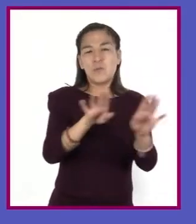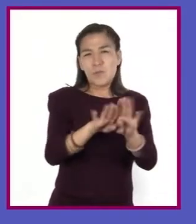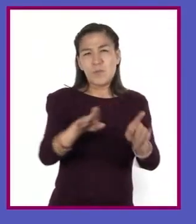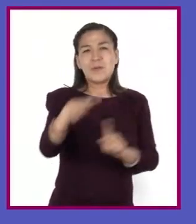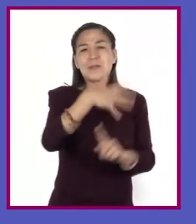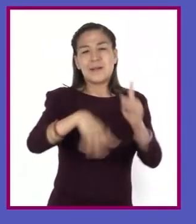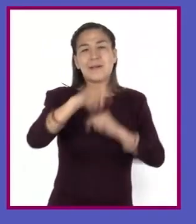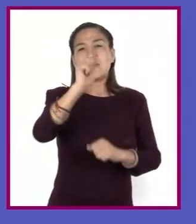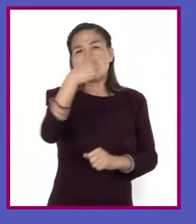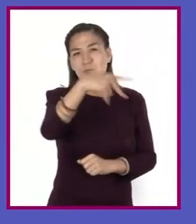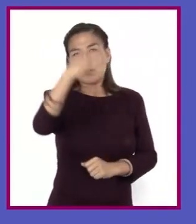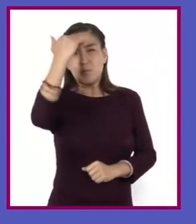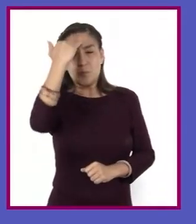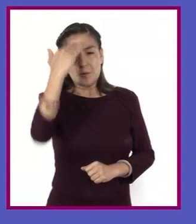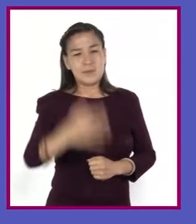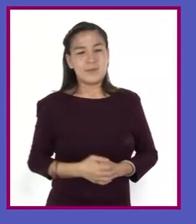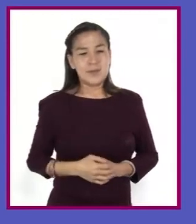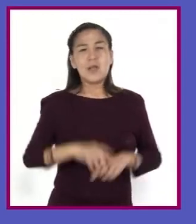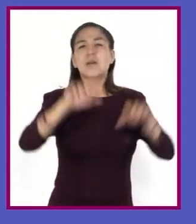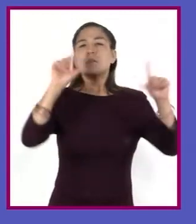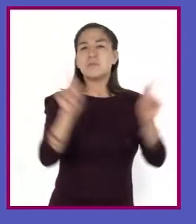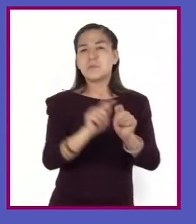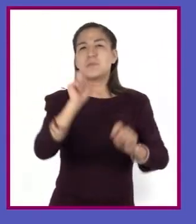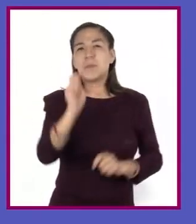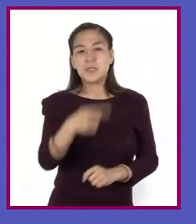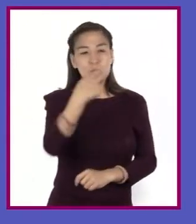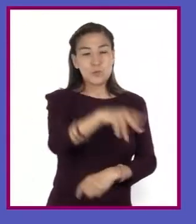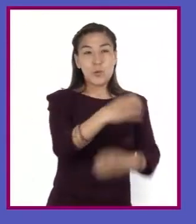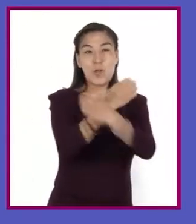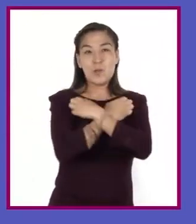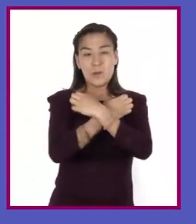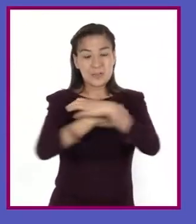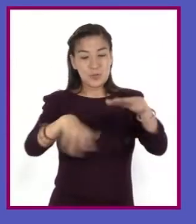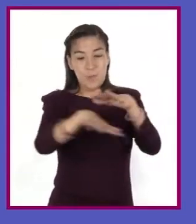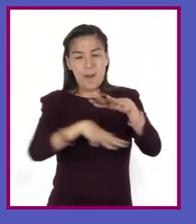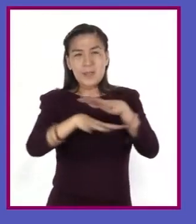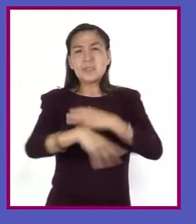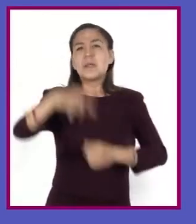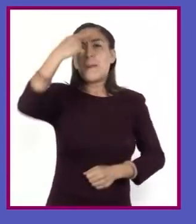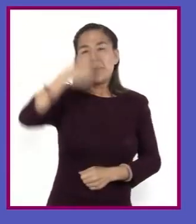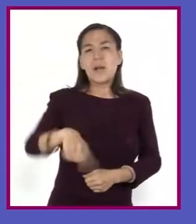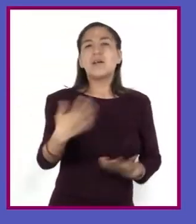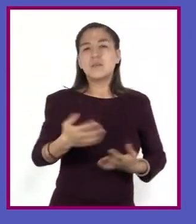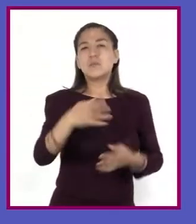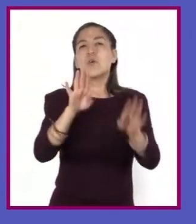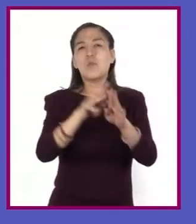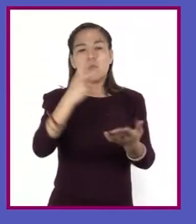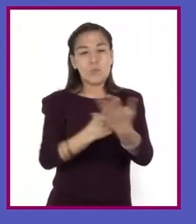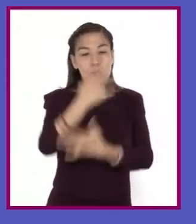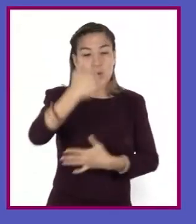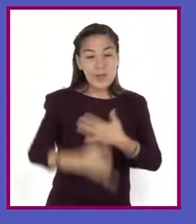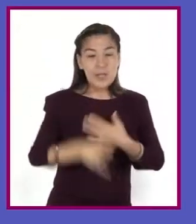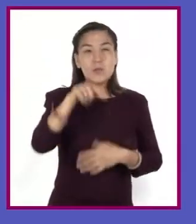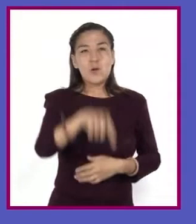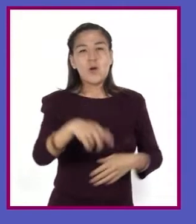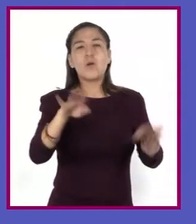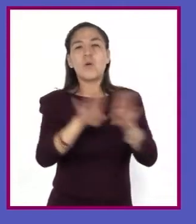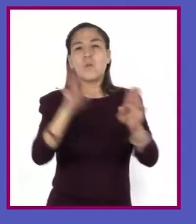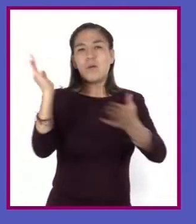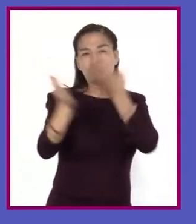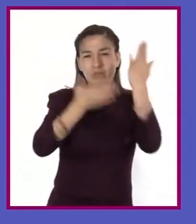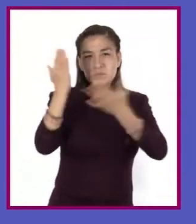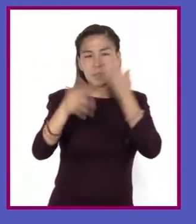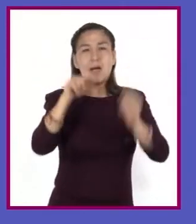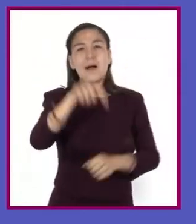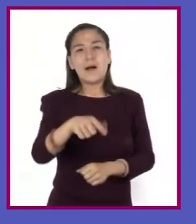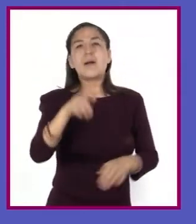conocimiento. Y en sus conclusiones, que en la educación básica se debe elaborar un proyecto académico y de vida que se apoye